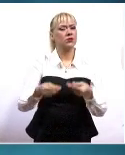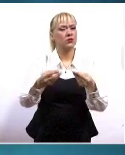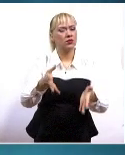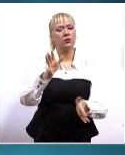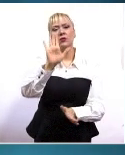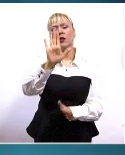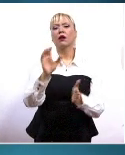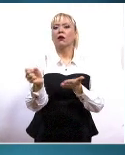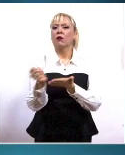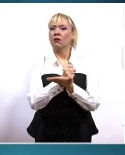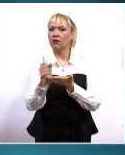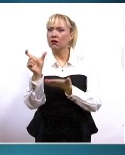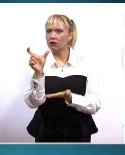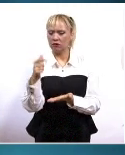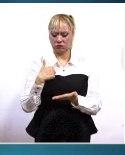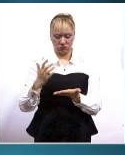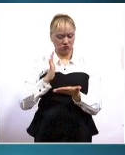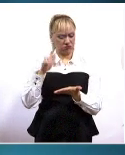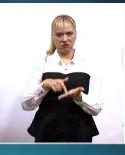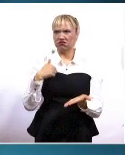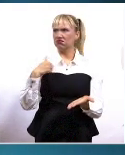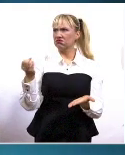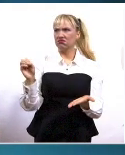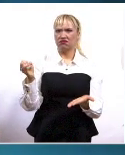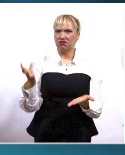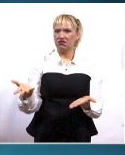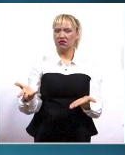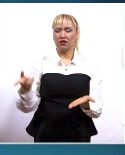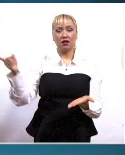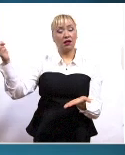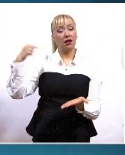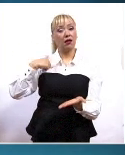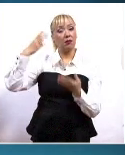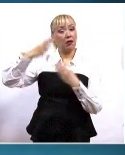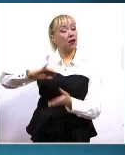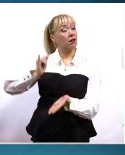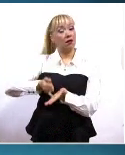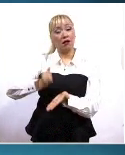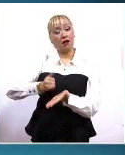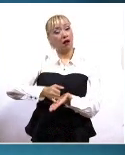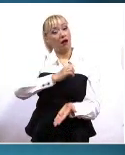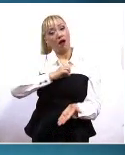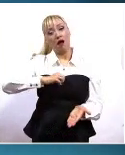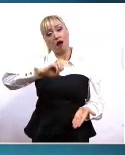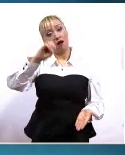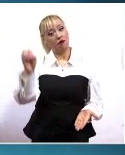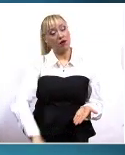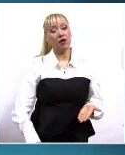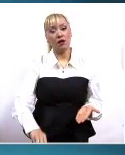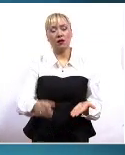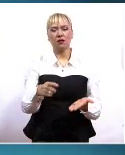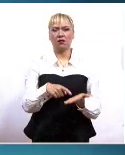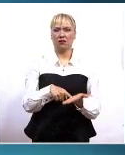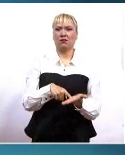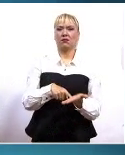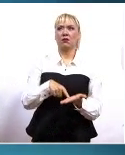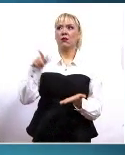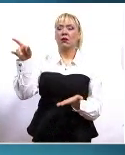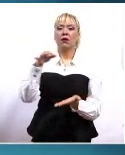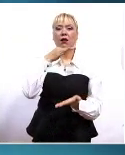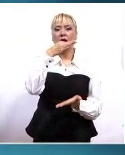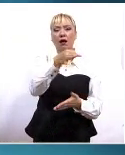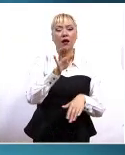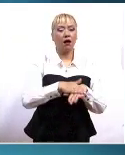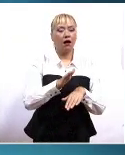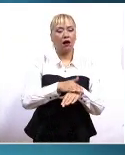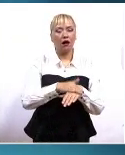tarjetas de débito y la obligación de la institución de pagar intereses moratorios a partir de que el cuentaviente realiza el aviso de que dispusieron